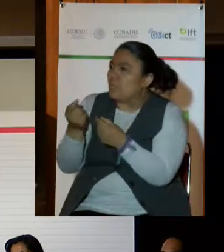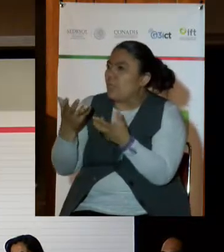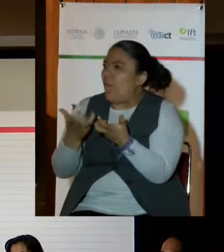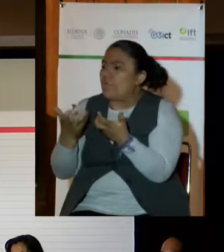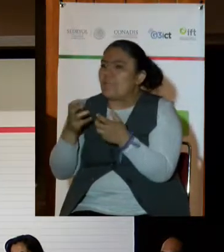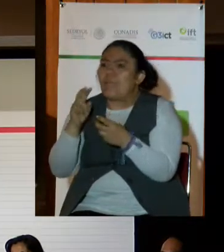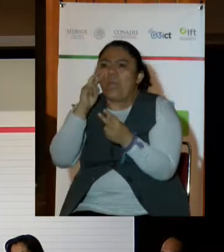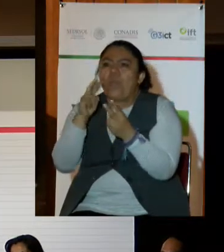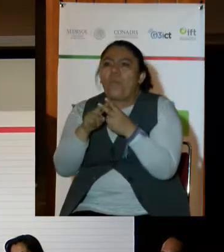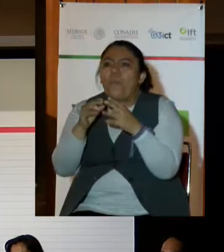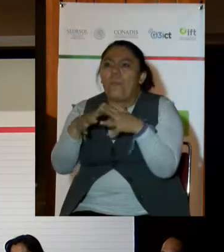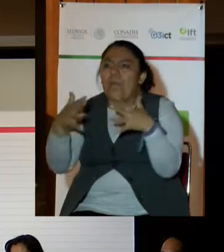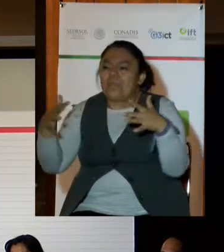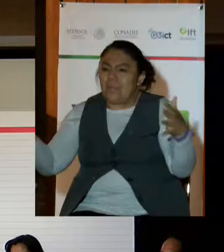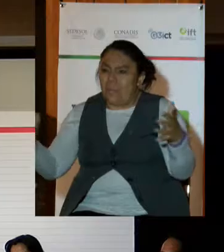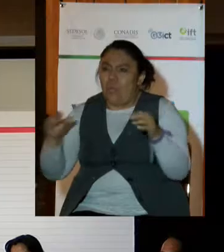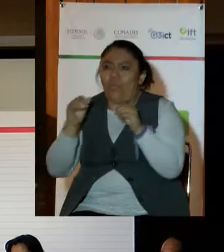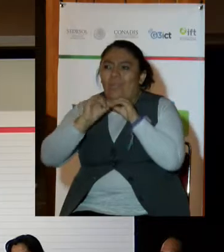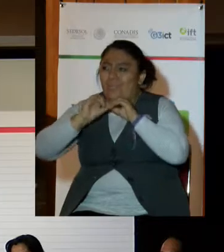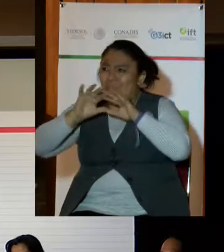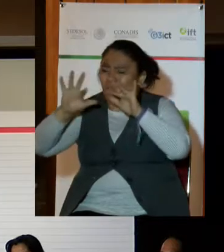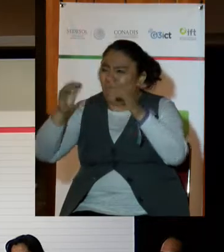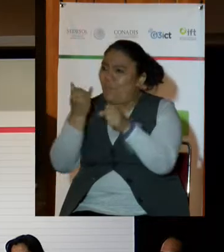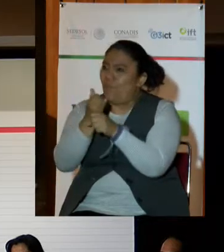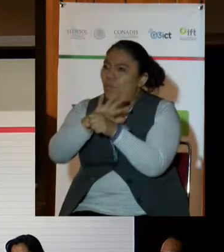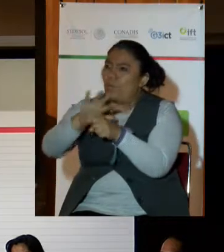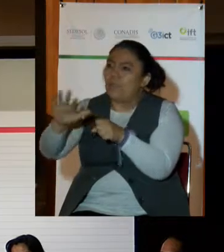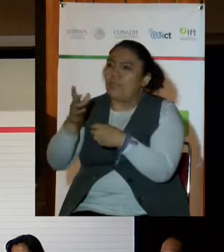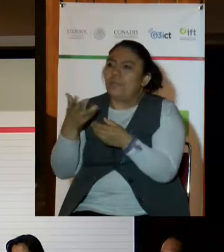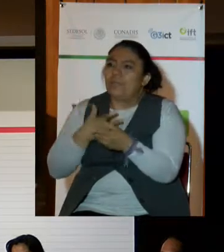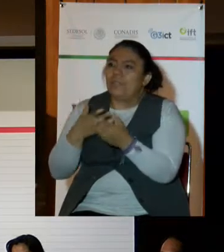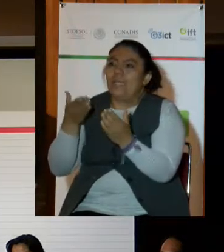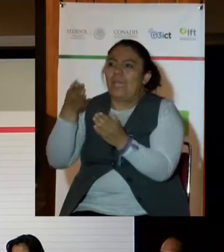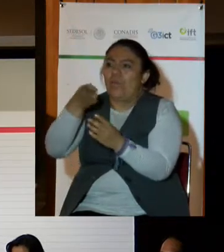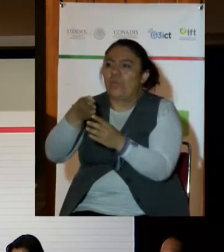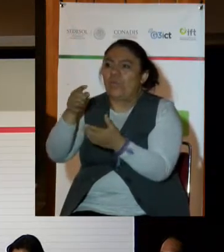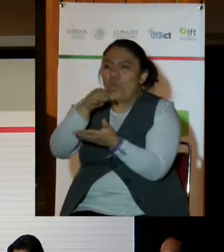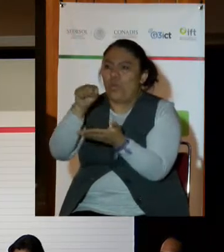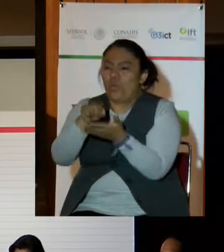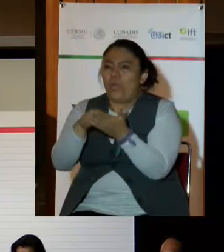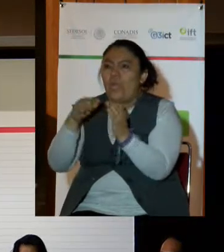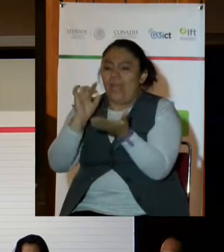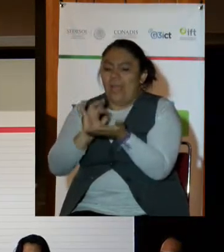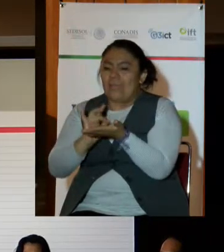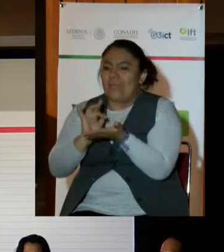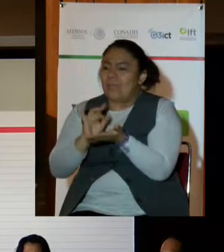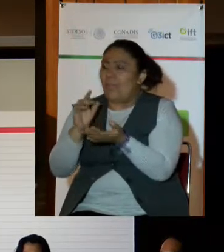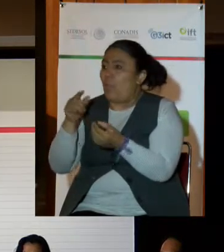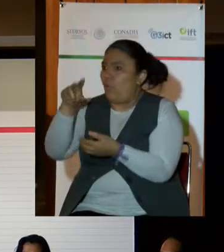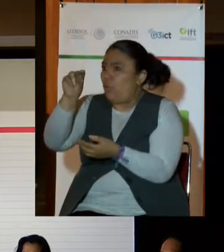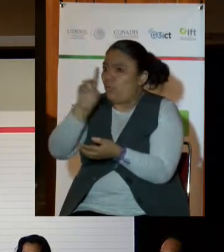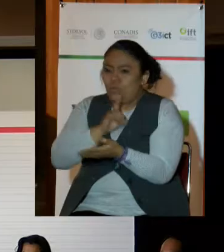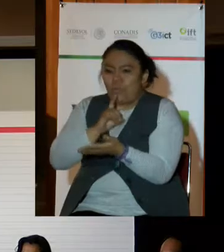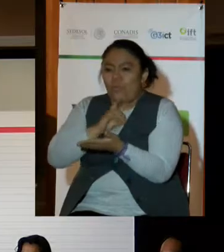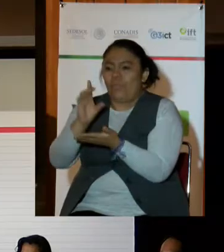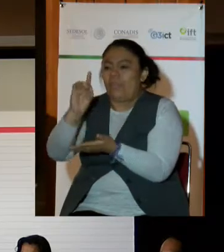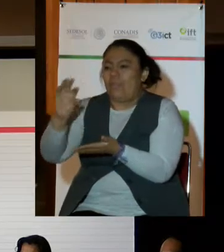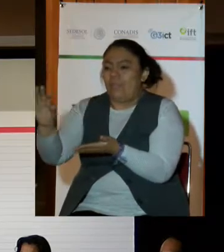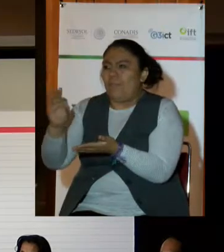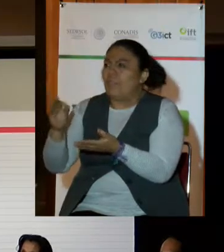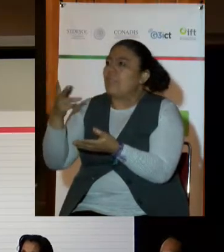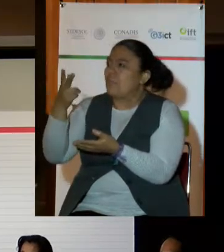lo que tiene Microsoft. Pero si lo hacemos muchas veces en estos foros, que son grandes espacios, otra vez estamos limitados, somos